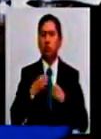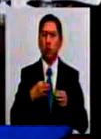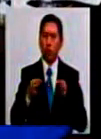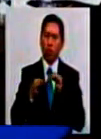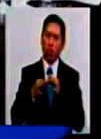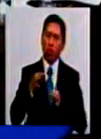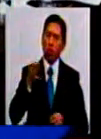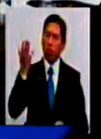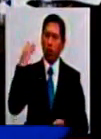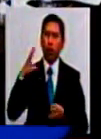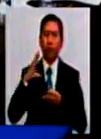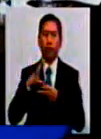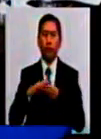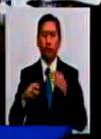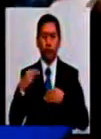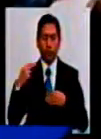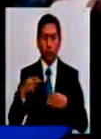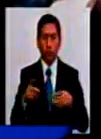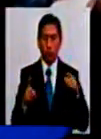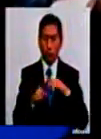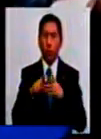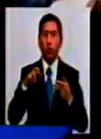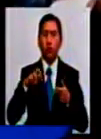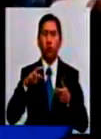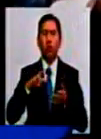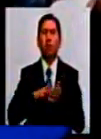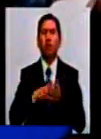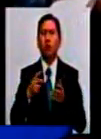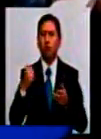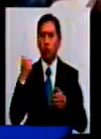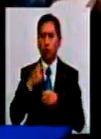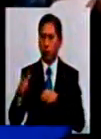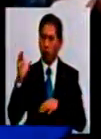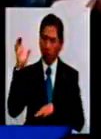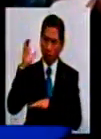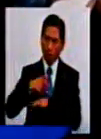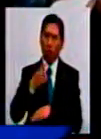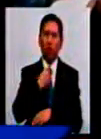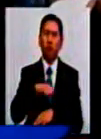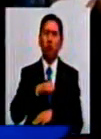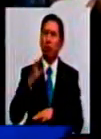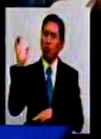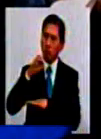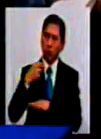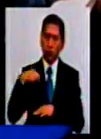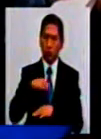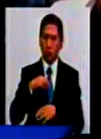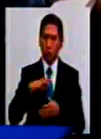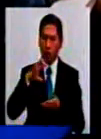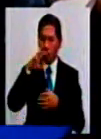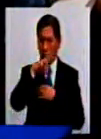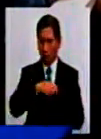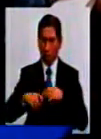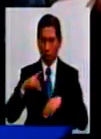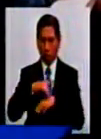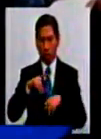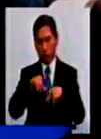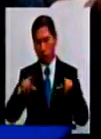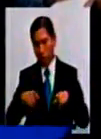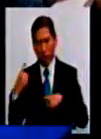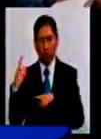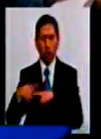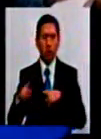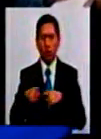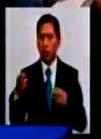injusticias históricas como resultado, entre otras cosas, de la colonización y de haber sido desposeídos de tierras, territorios